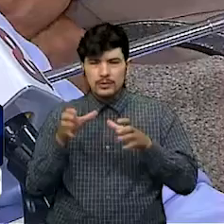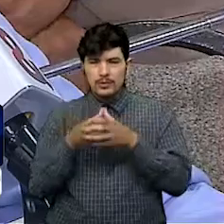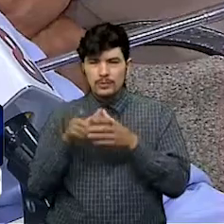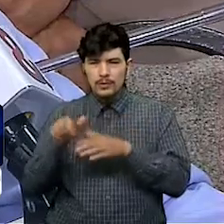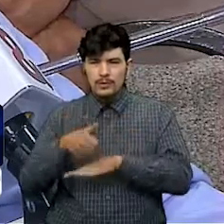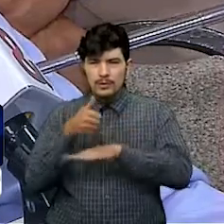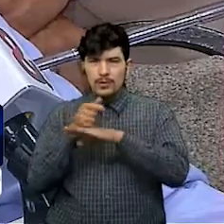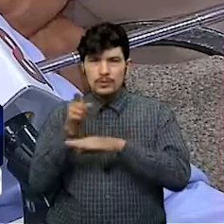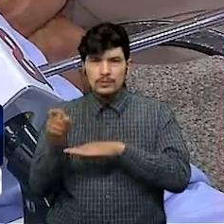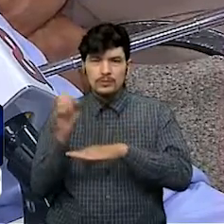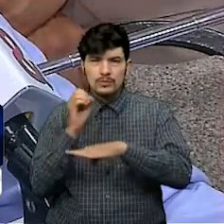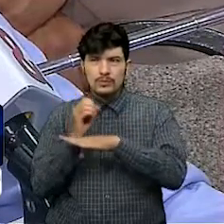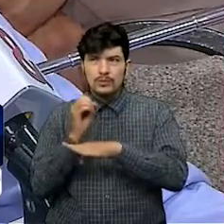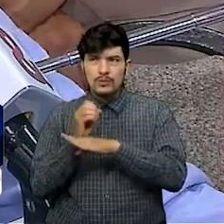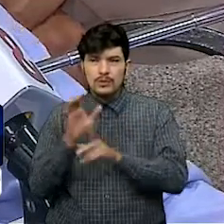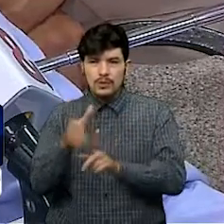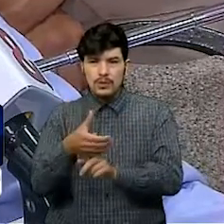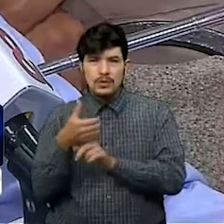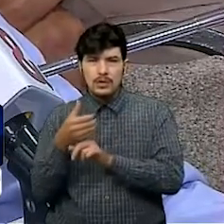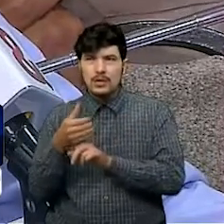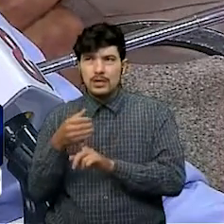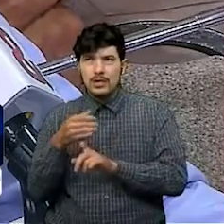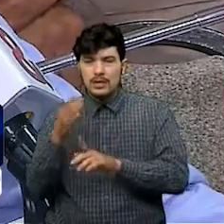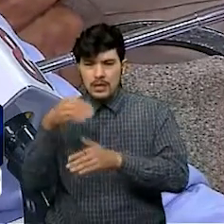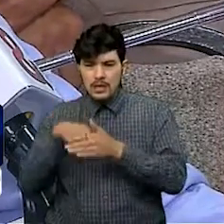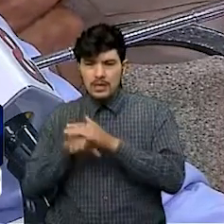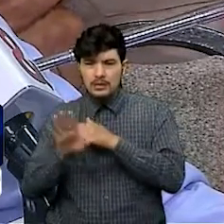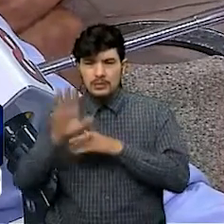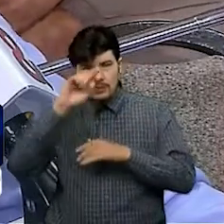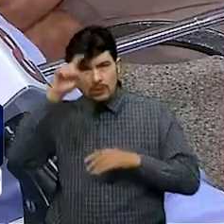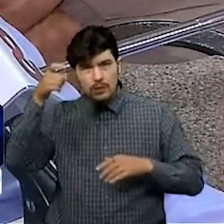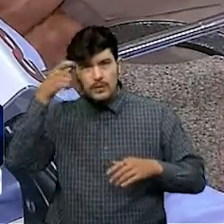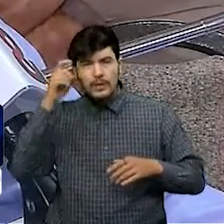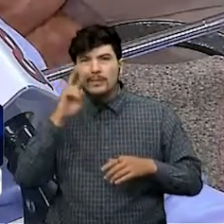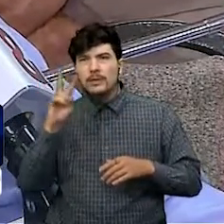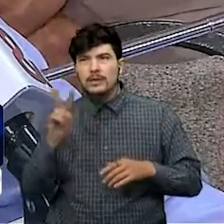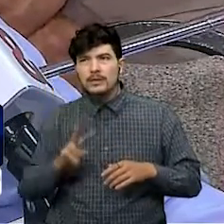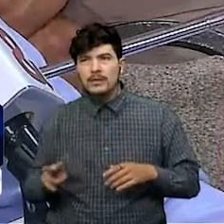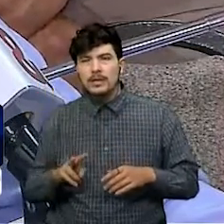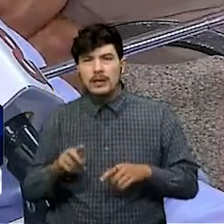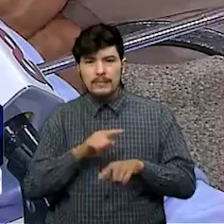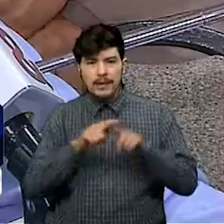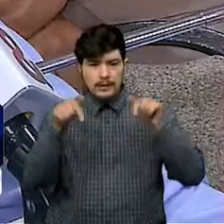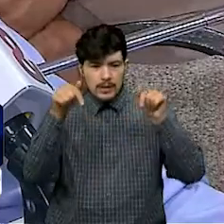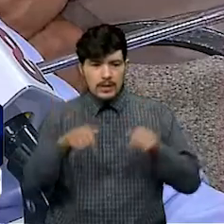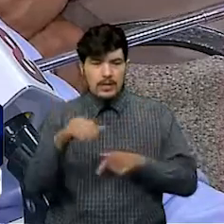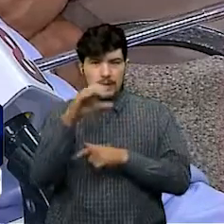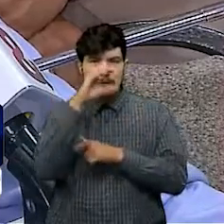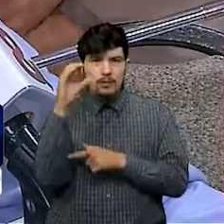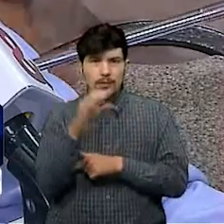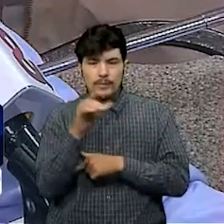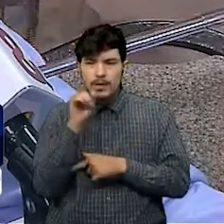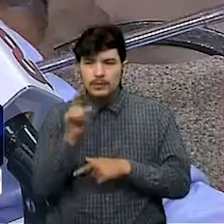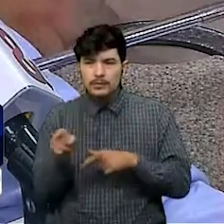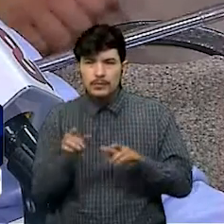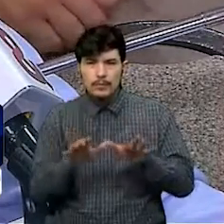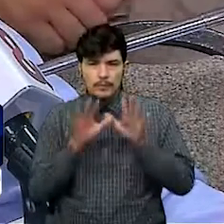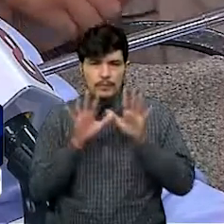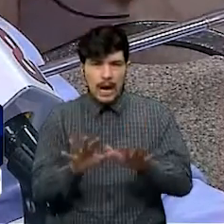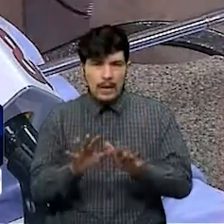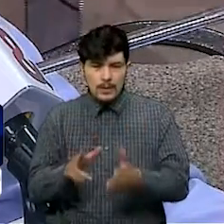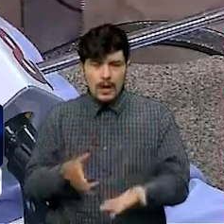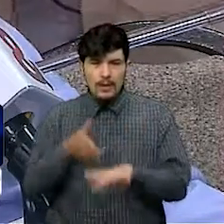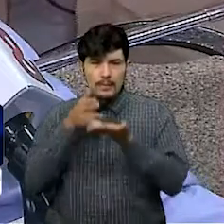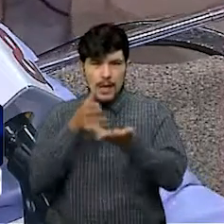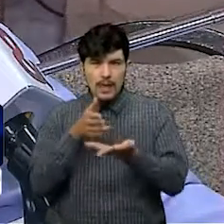organización opera bajo la protección y el resguardo del gobierno mientras en colombia mantienen un paro armado